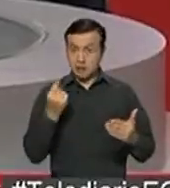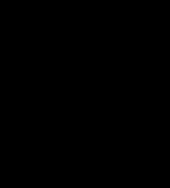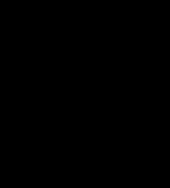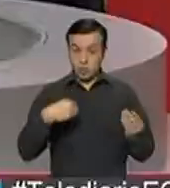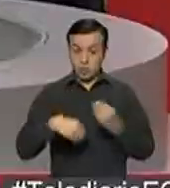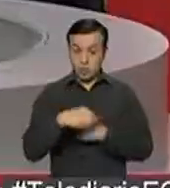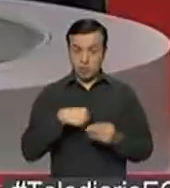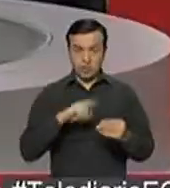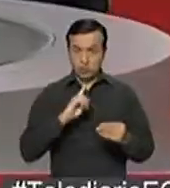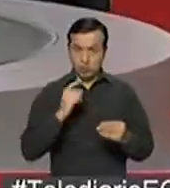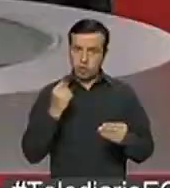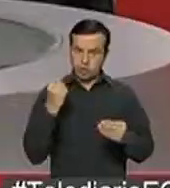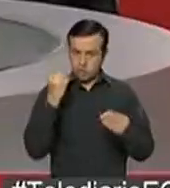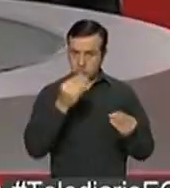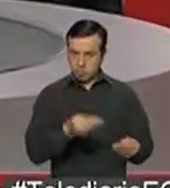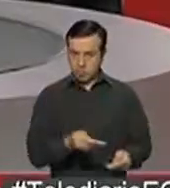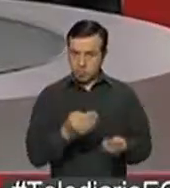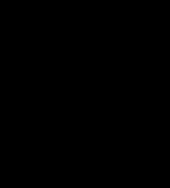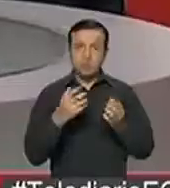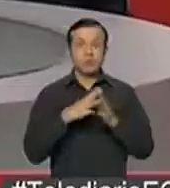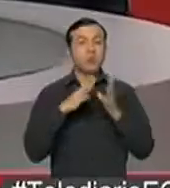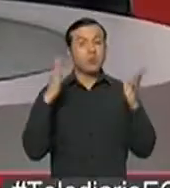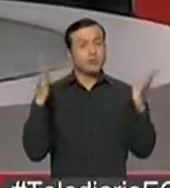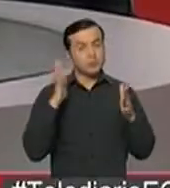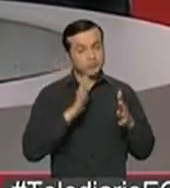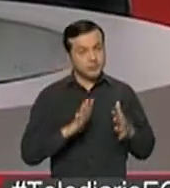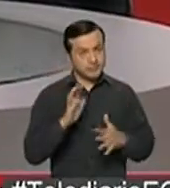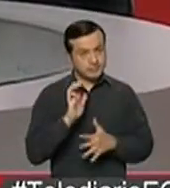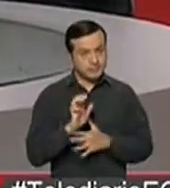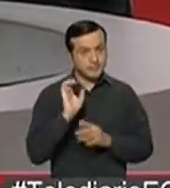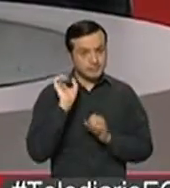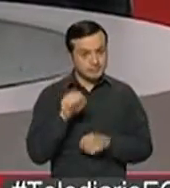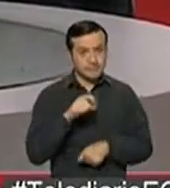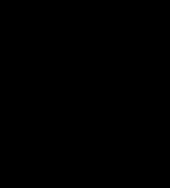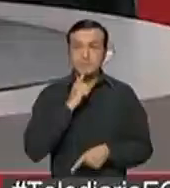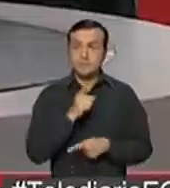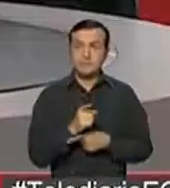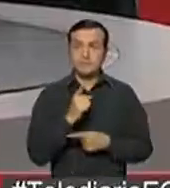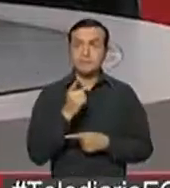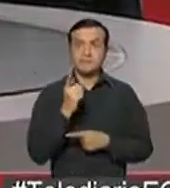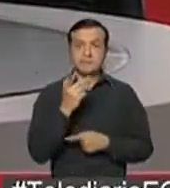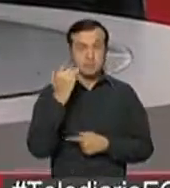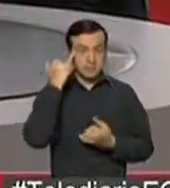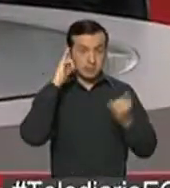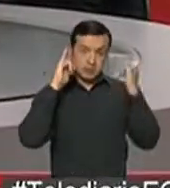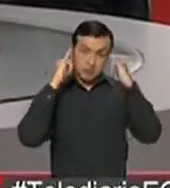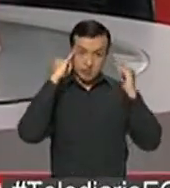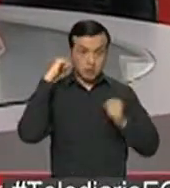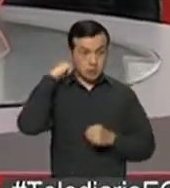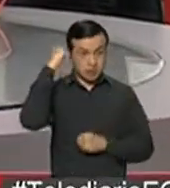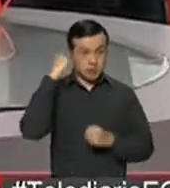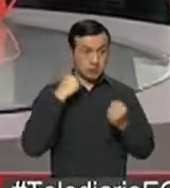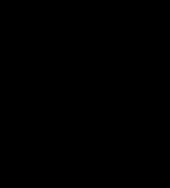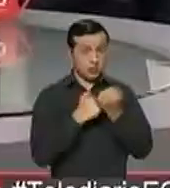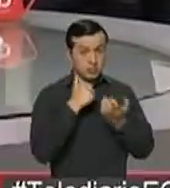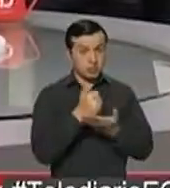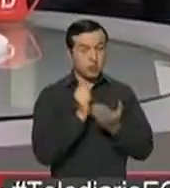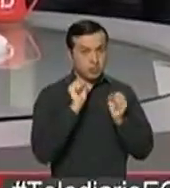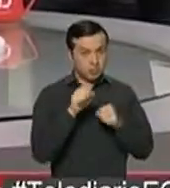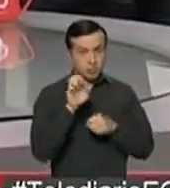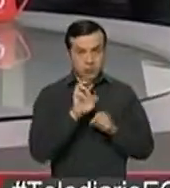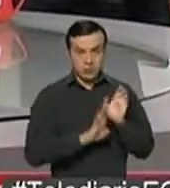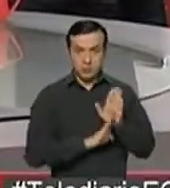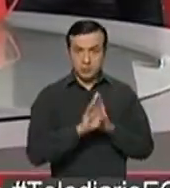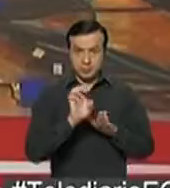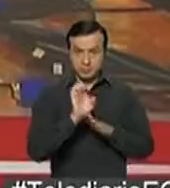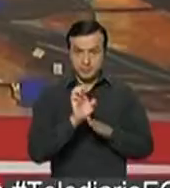recursos no reembolsables. Muchísimo por hacer en el país para hacer que esta premisa de innovar sea un derecho sea posible aquí en el Ecuador.